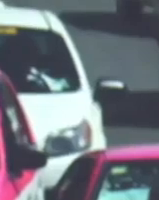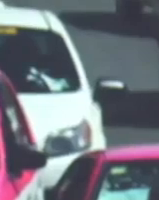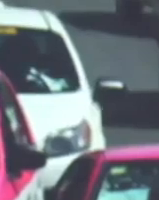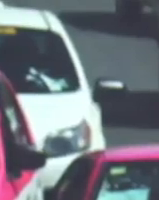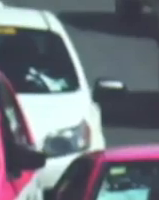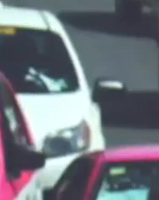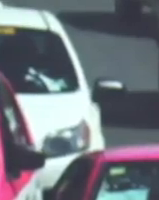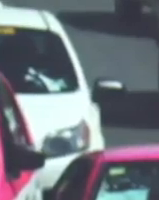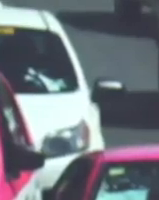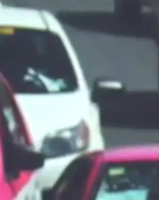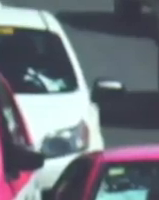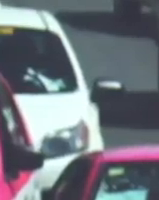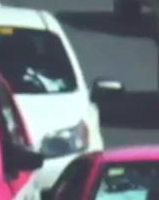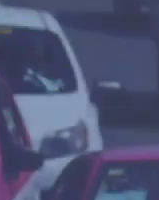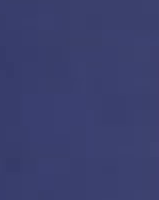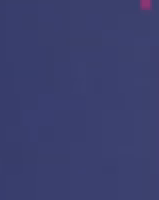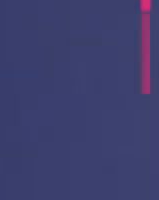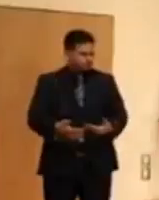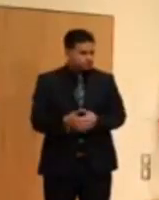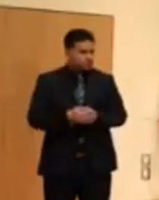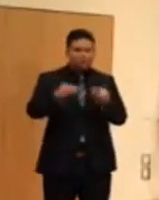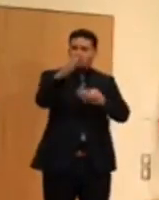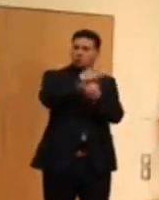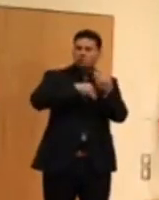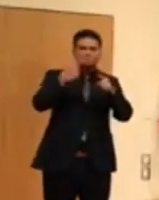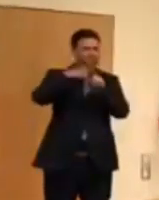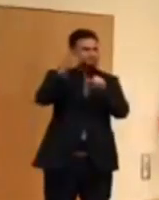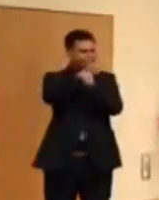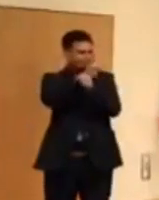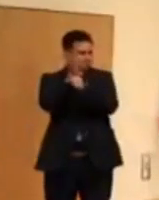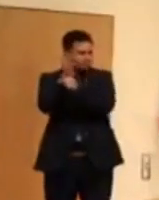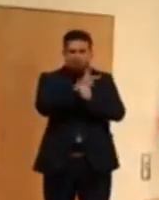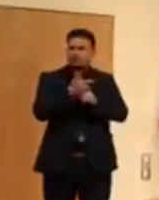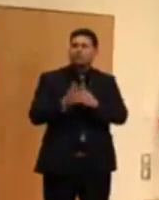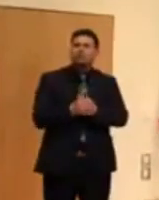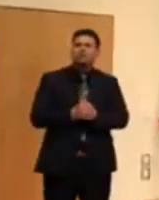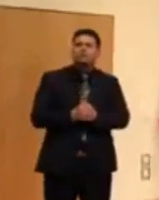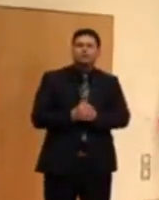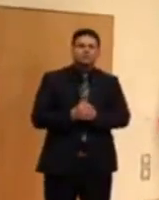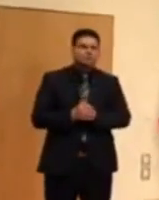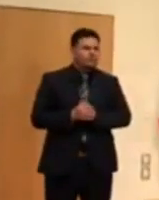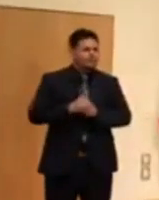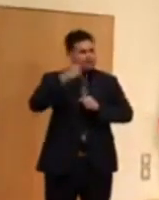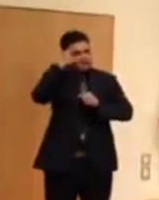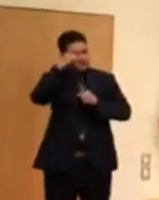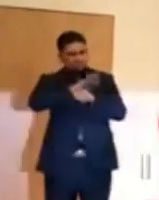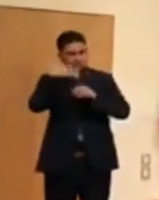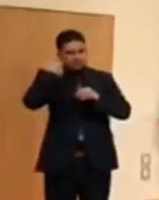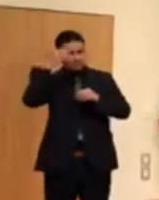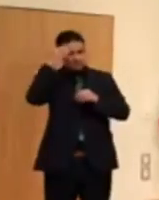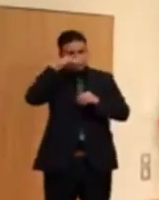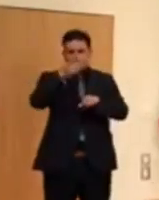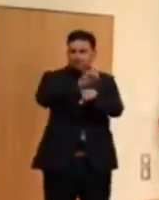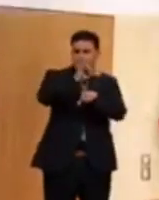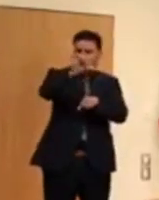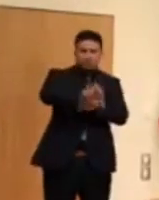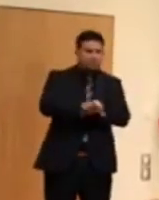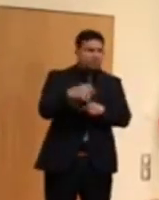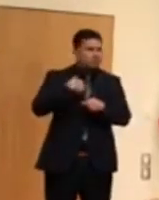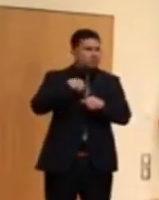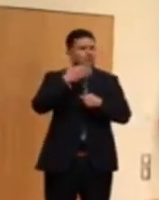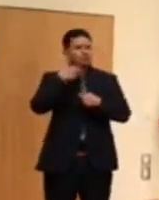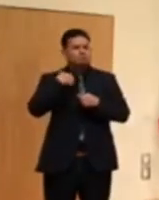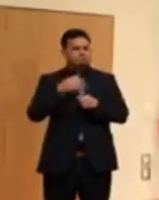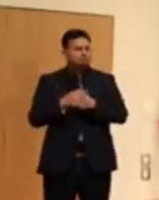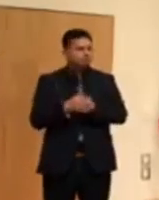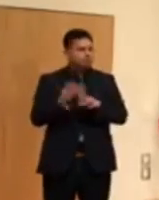Miguel Ángel Mancera anuncia que ya la renuncia de Patty Mercado como secretaria de Gobierno de la Ciudad de México. En conferencia de